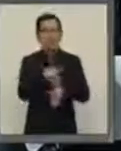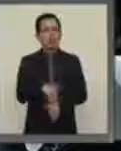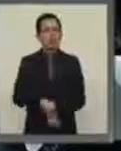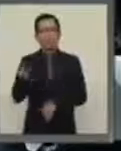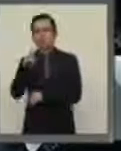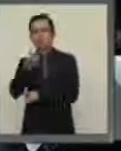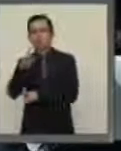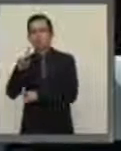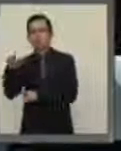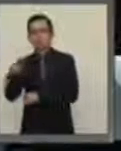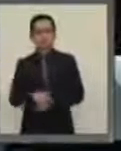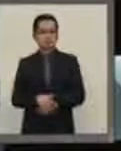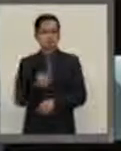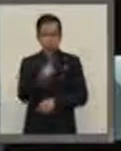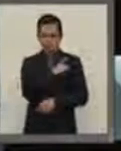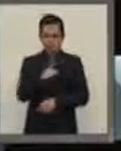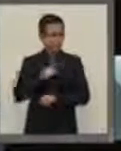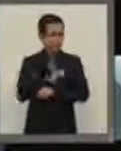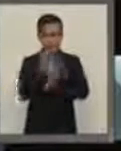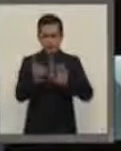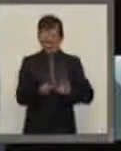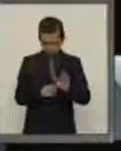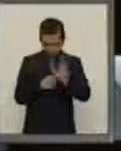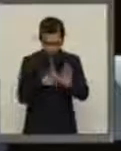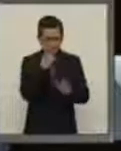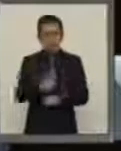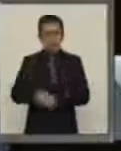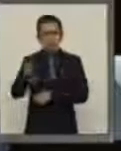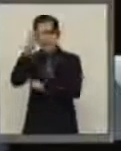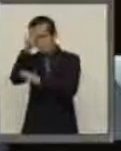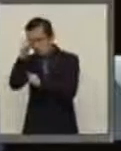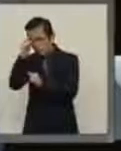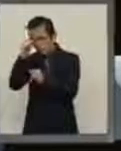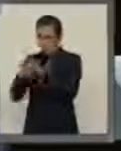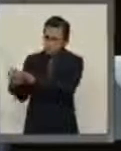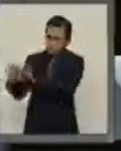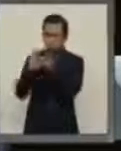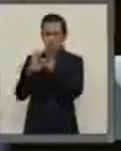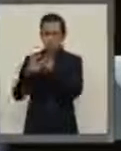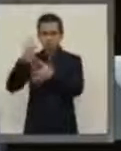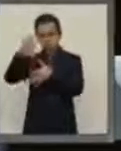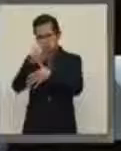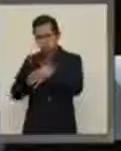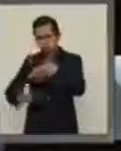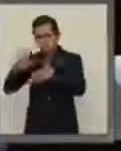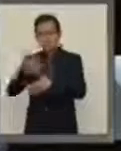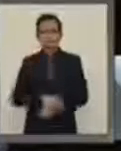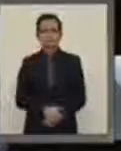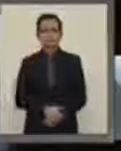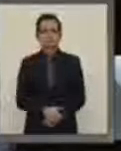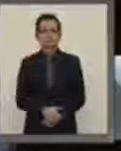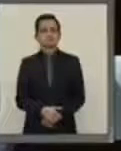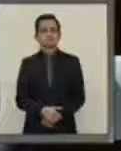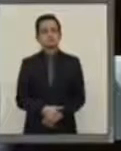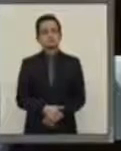que decirlo con todas sus letras, Acuerdo de Asociación Transpacífica. En Morena nos gusta hablar claro y no nos